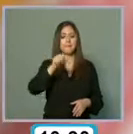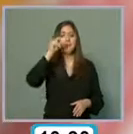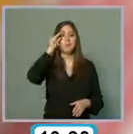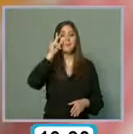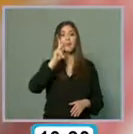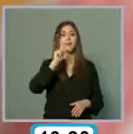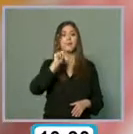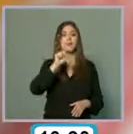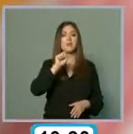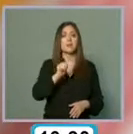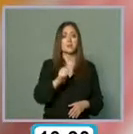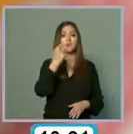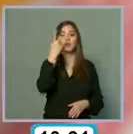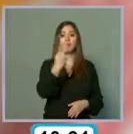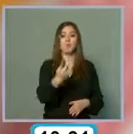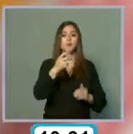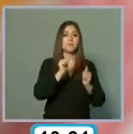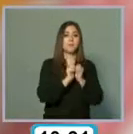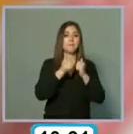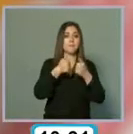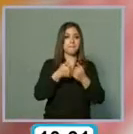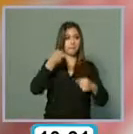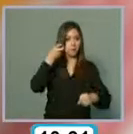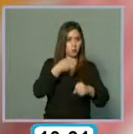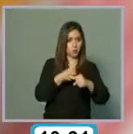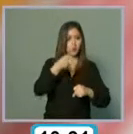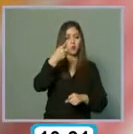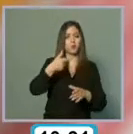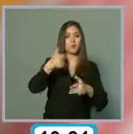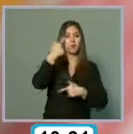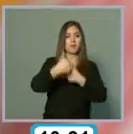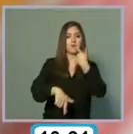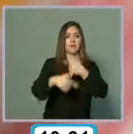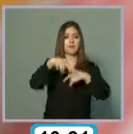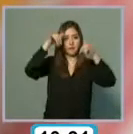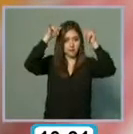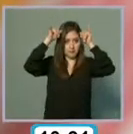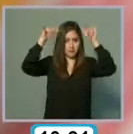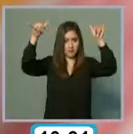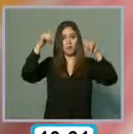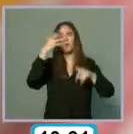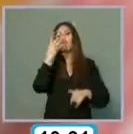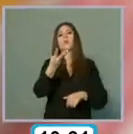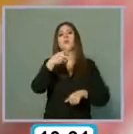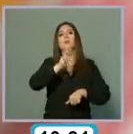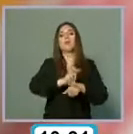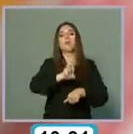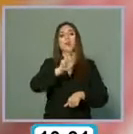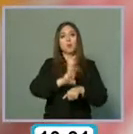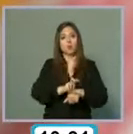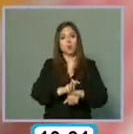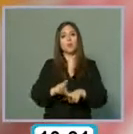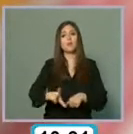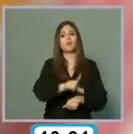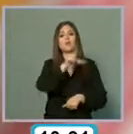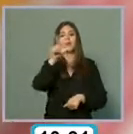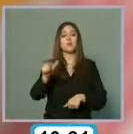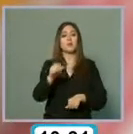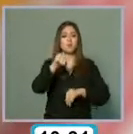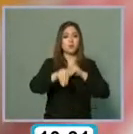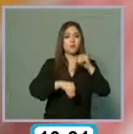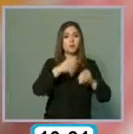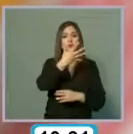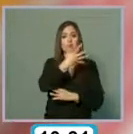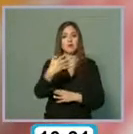pasa, 2 piezas de pan duro, una taza de leche de vaca, 4 piezas de huevo y para armar